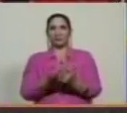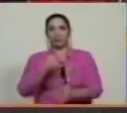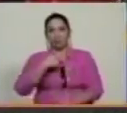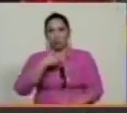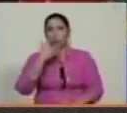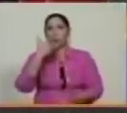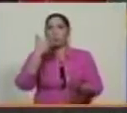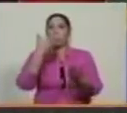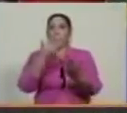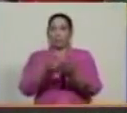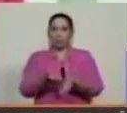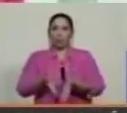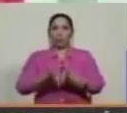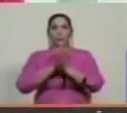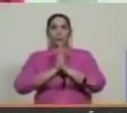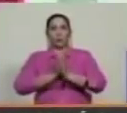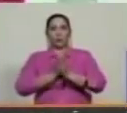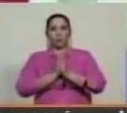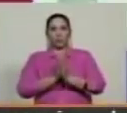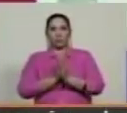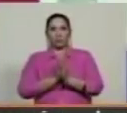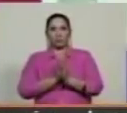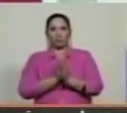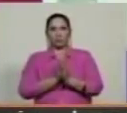Yo les pido encarecidamente.